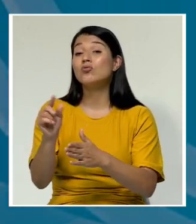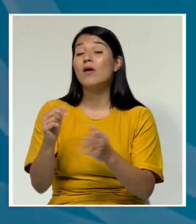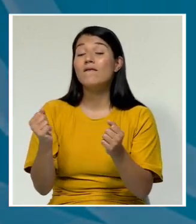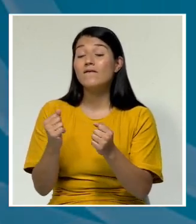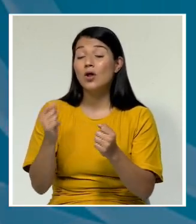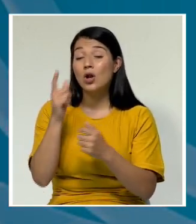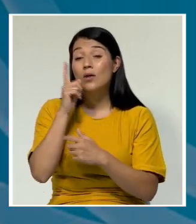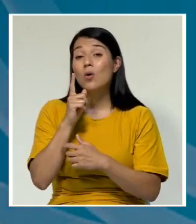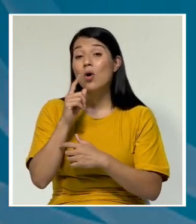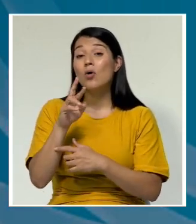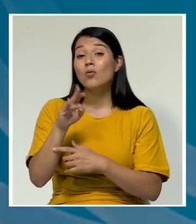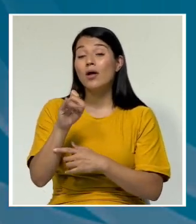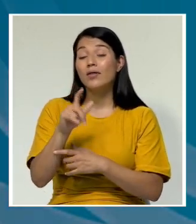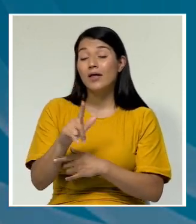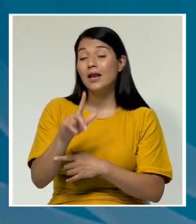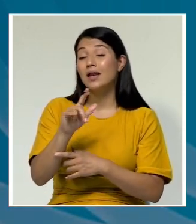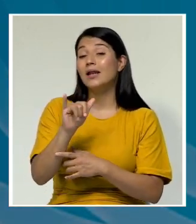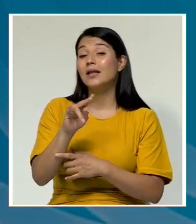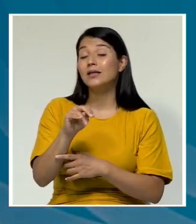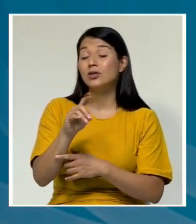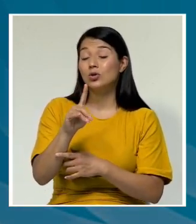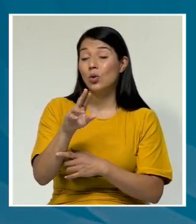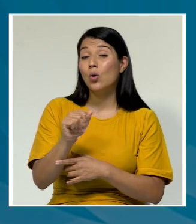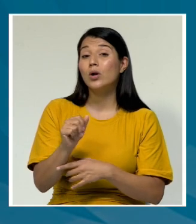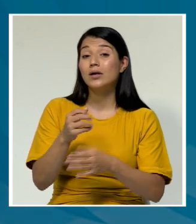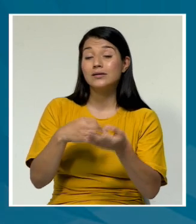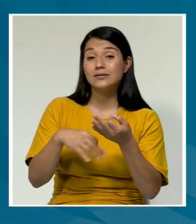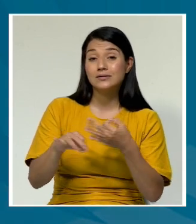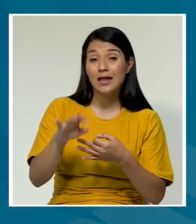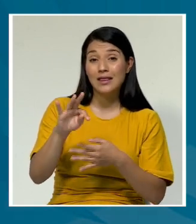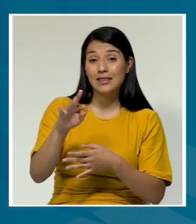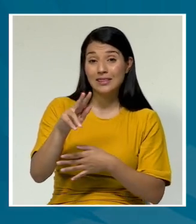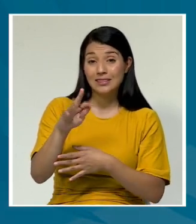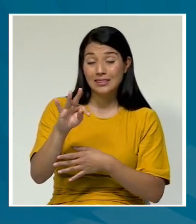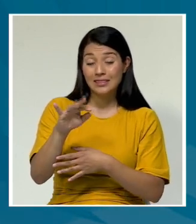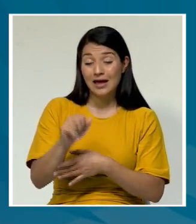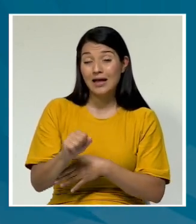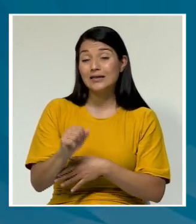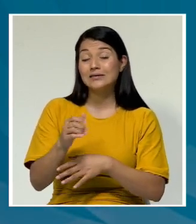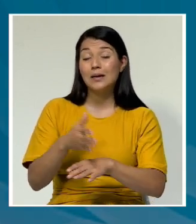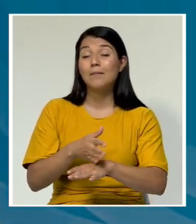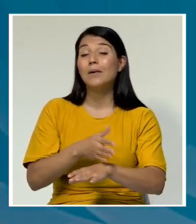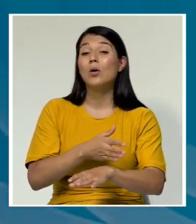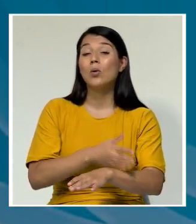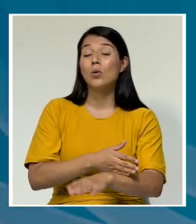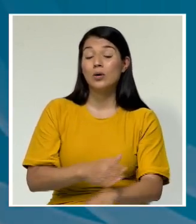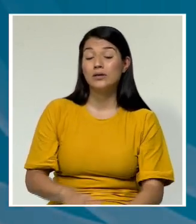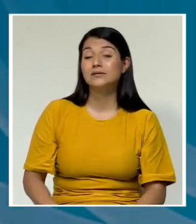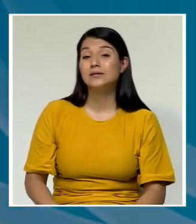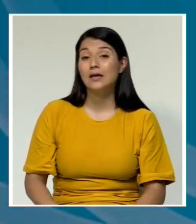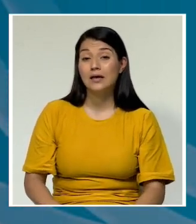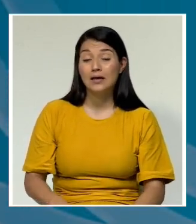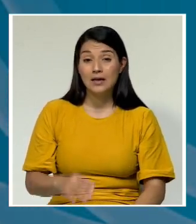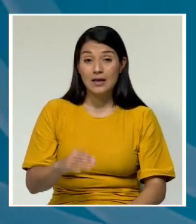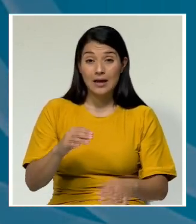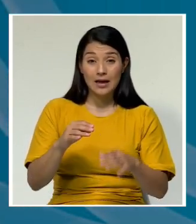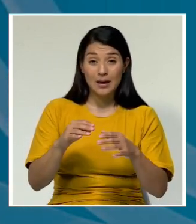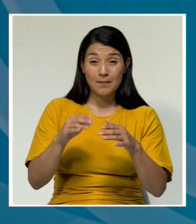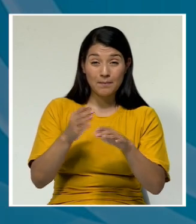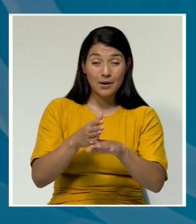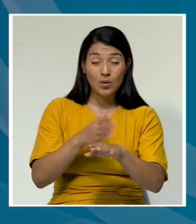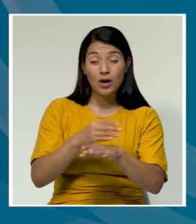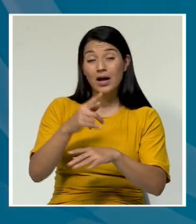20 años sin actualizarlos. Y que la normativa actual hace que para una municipalidad actualizar un plan regulador puede tomarle